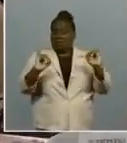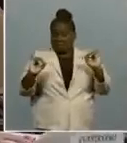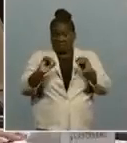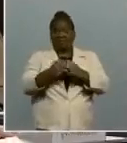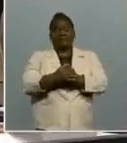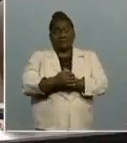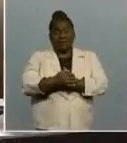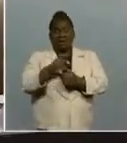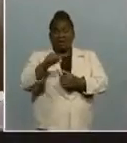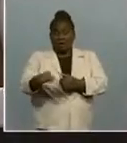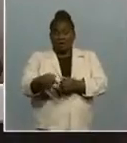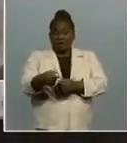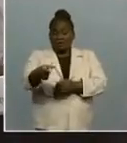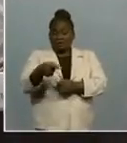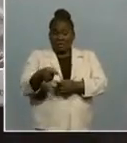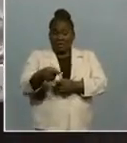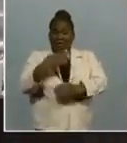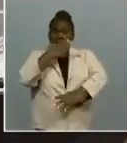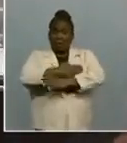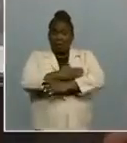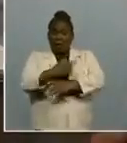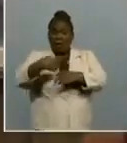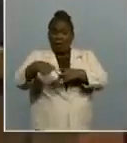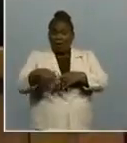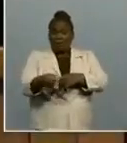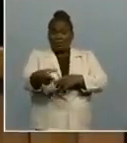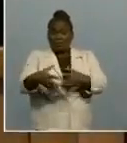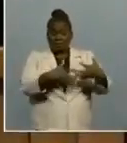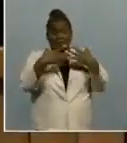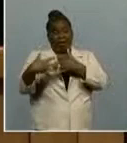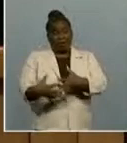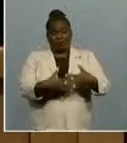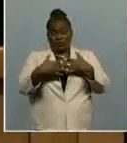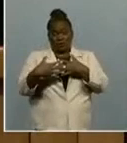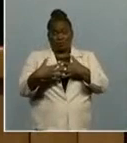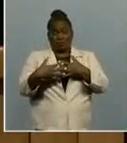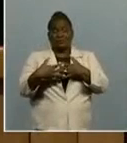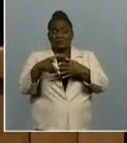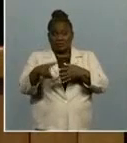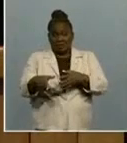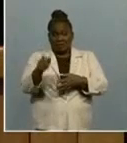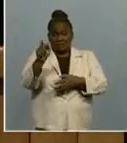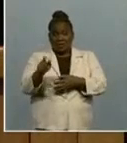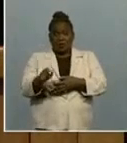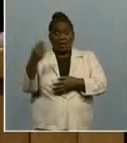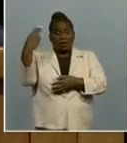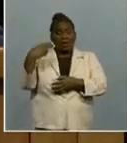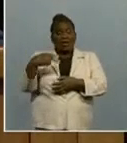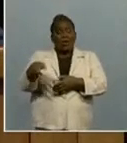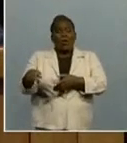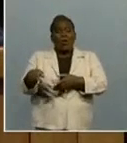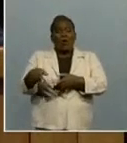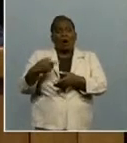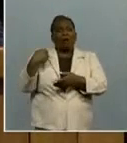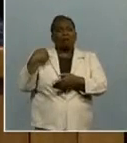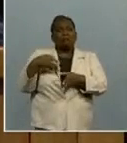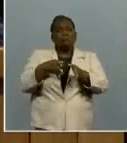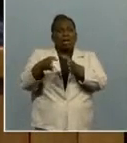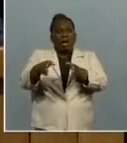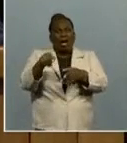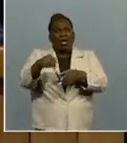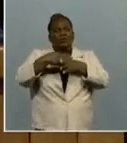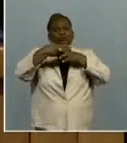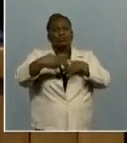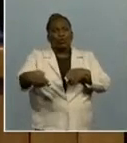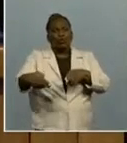medio del cerco más feroz la generación histórica consciente de su rol en esa creación